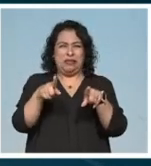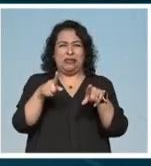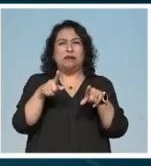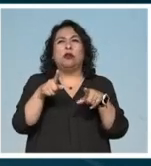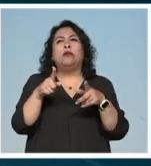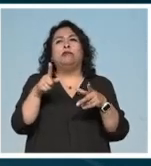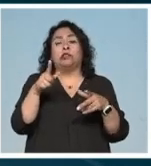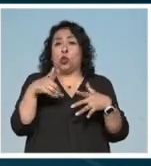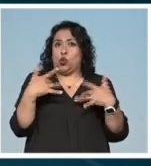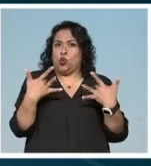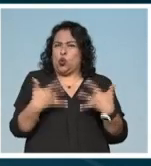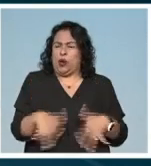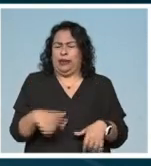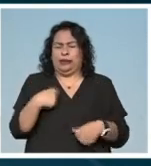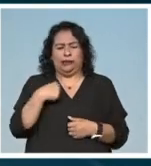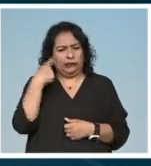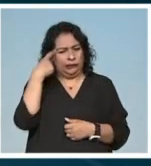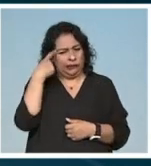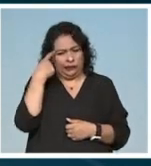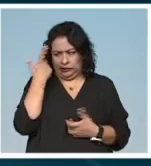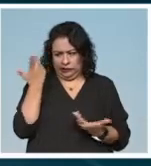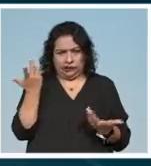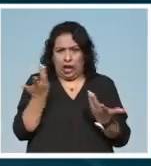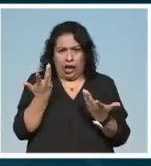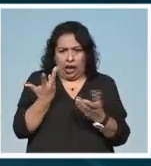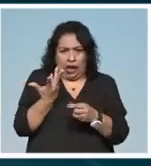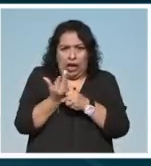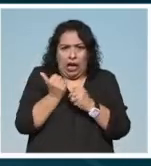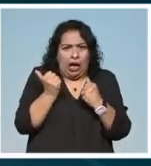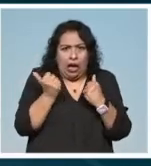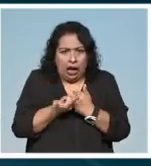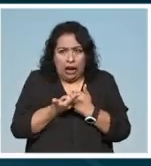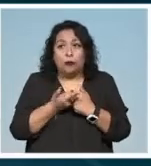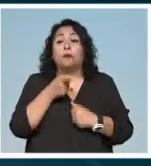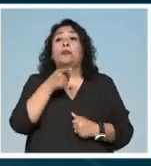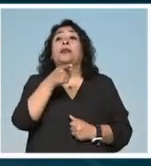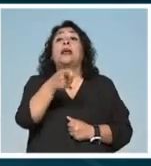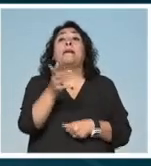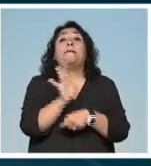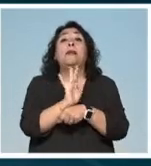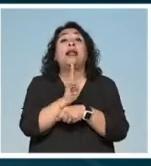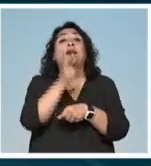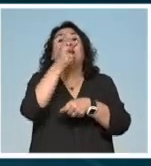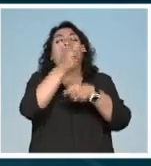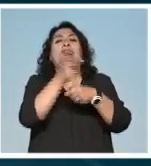Fue doloroso y entonces dije, bueno, yo tengo que hacer algo con respecto a esto, ¿no? La película se grabó en